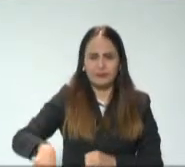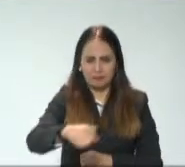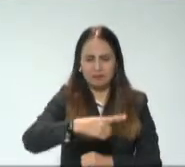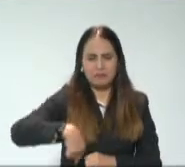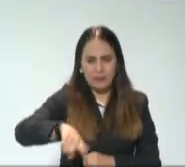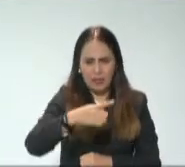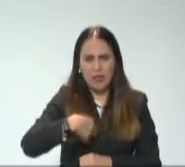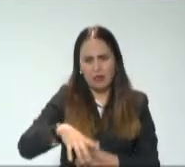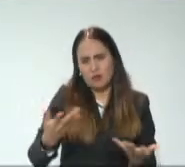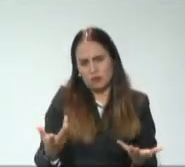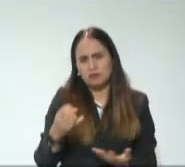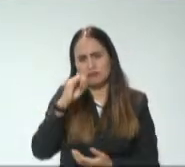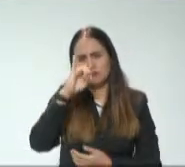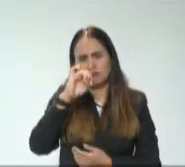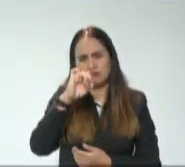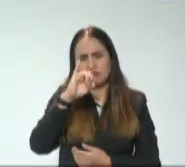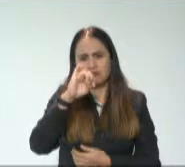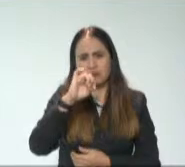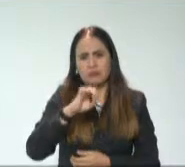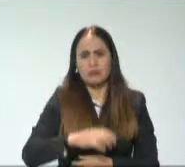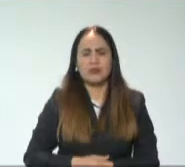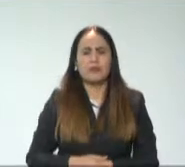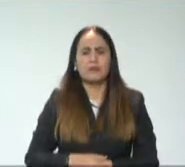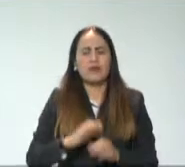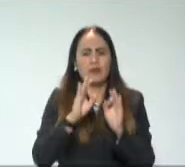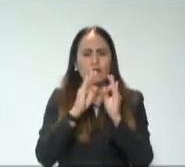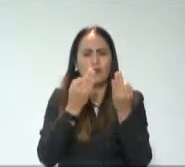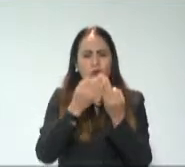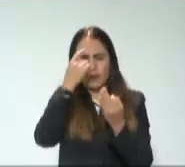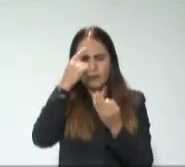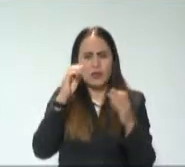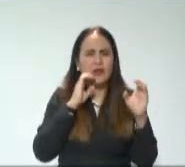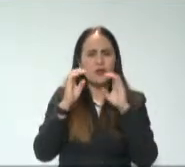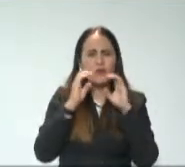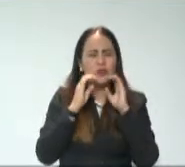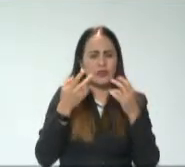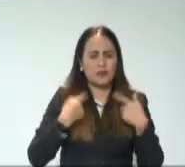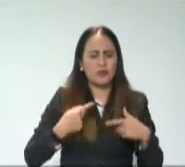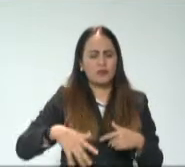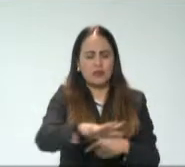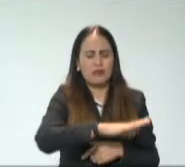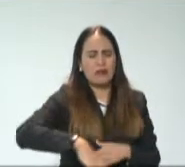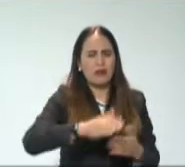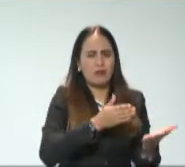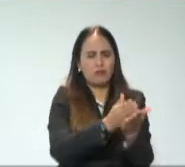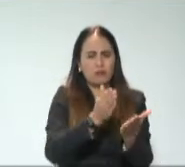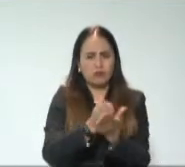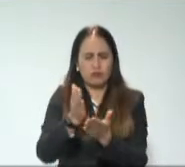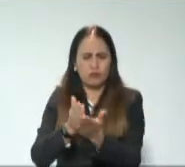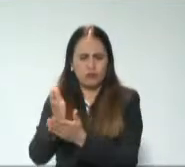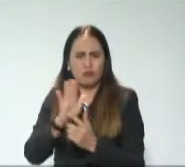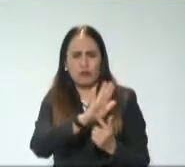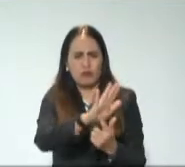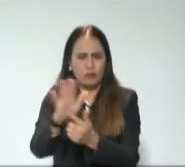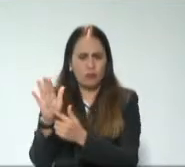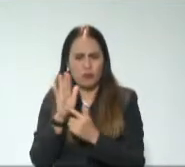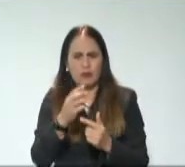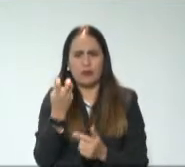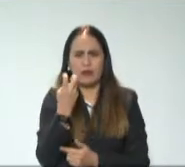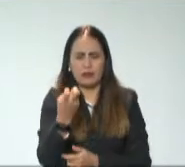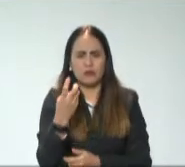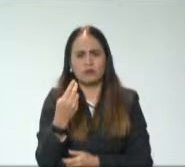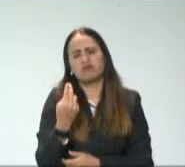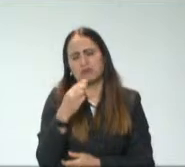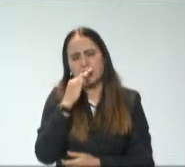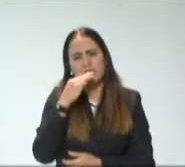creado de alguna u otra manera eh canales de comunicación hacia el público con los mensajes que nos nosotros queremos